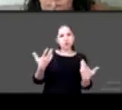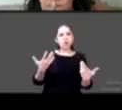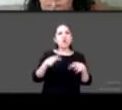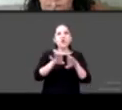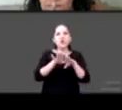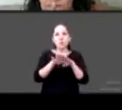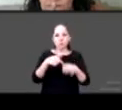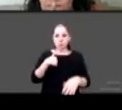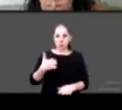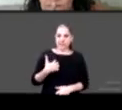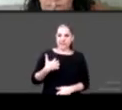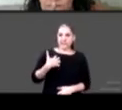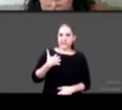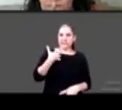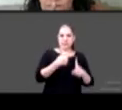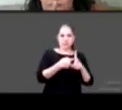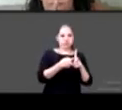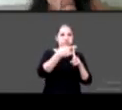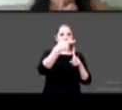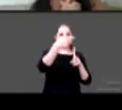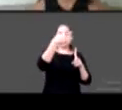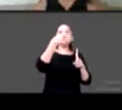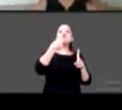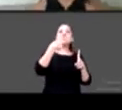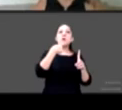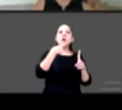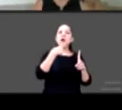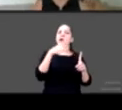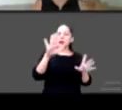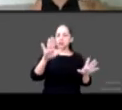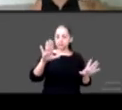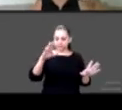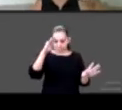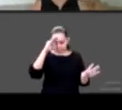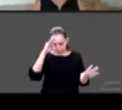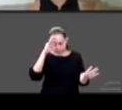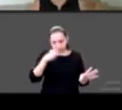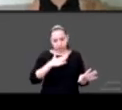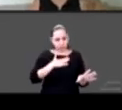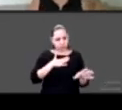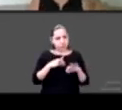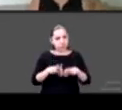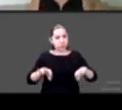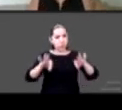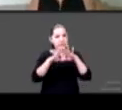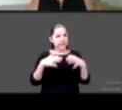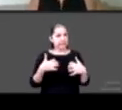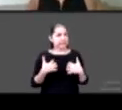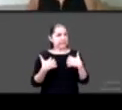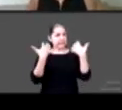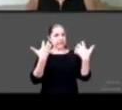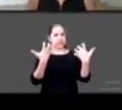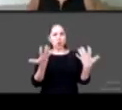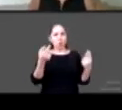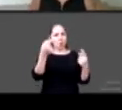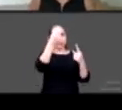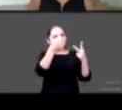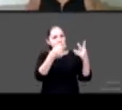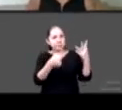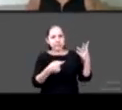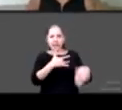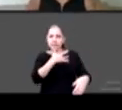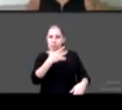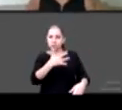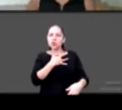verde, sentarnos y pensar qué podríamos hacer para controlar nuestras emociones. Todo el mundo lo puede